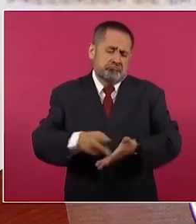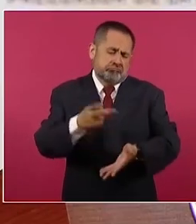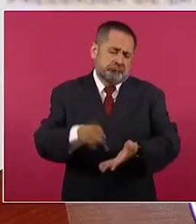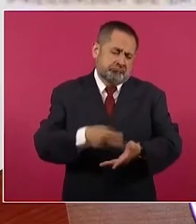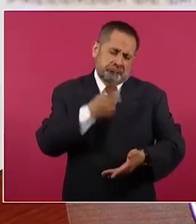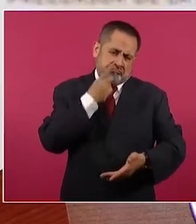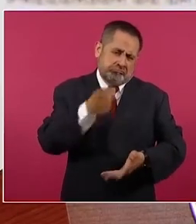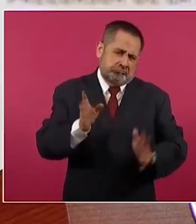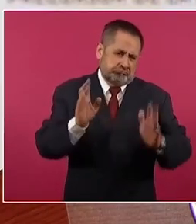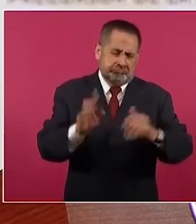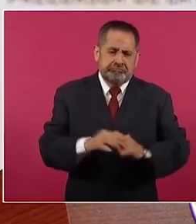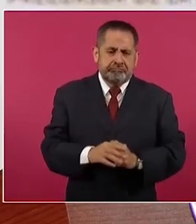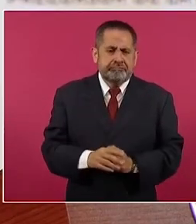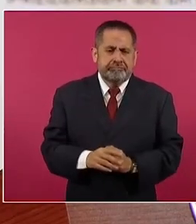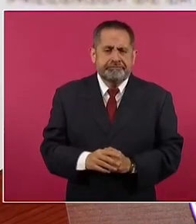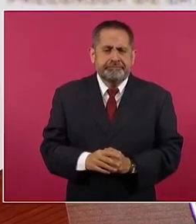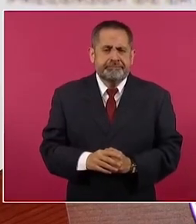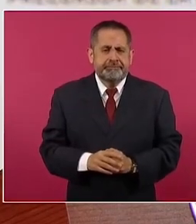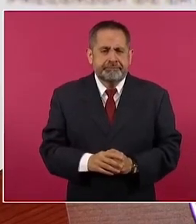Hasta